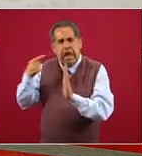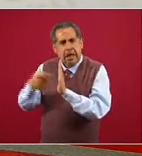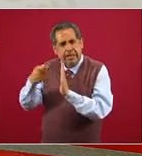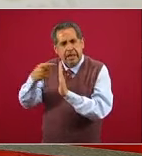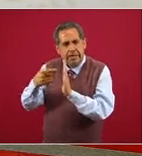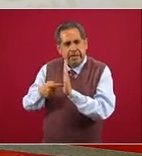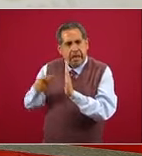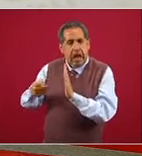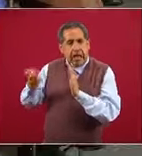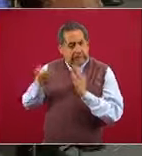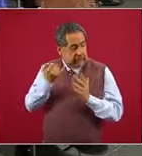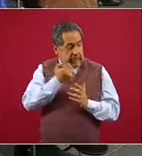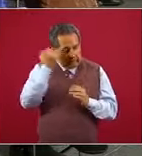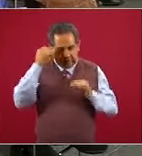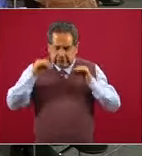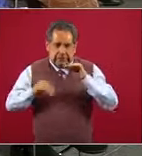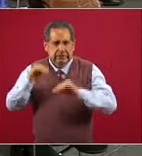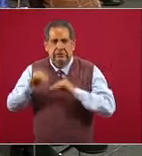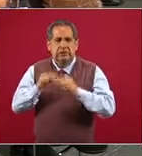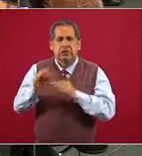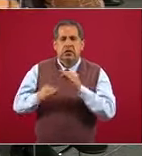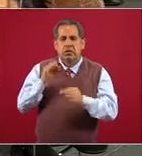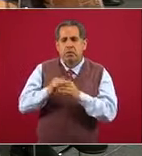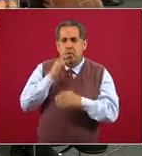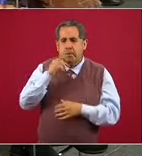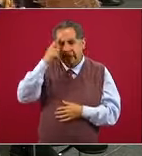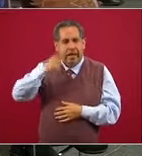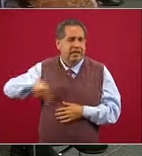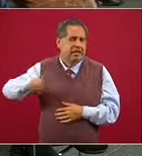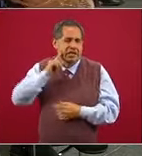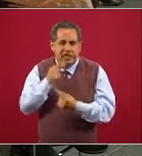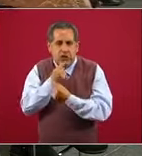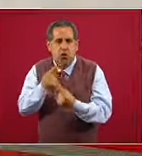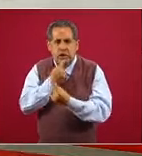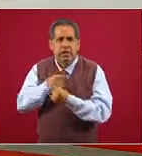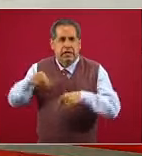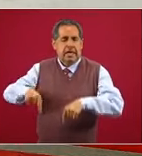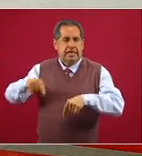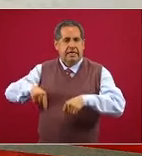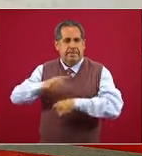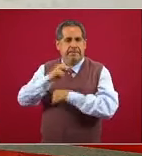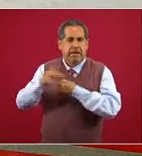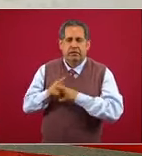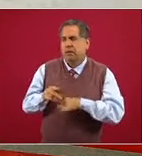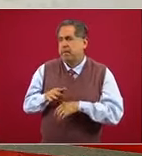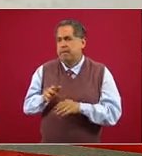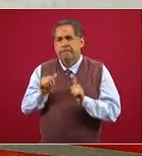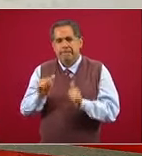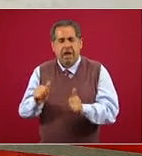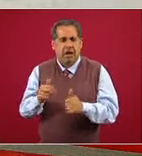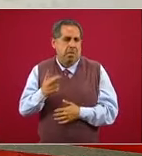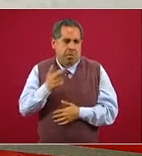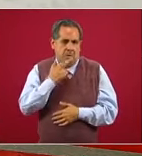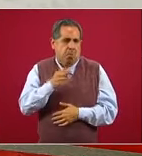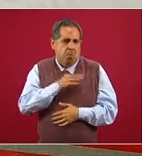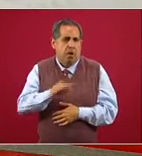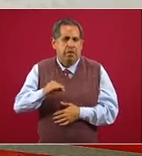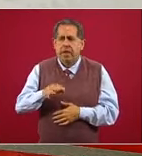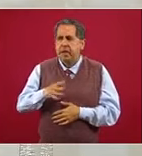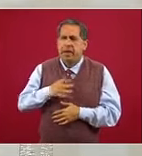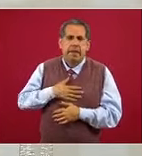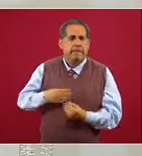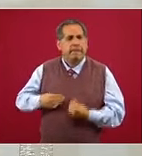generar el mejor de los contenidos posibles para que niñas y niños en este país puedan tener una